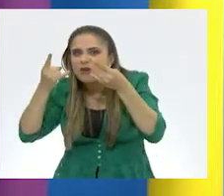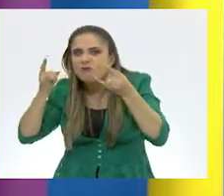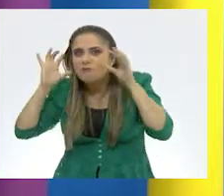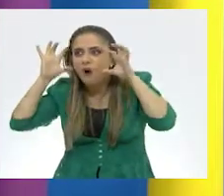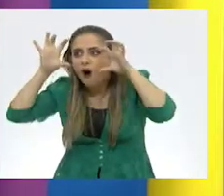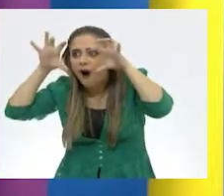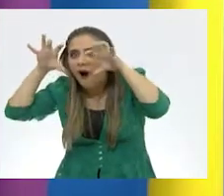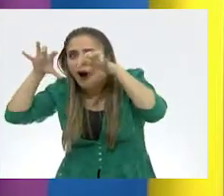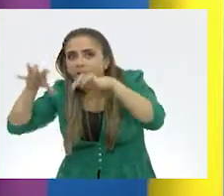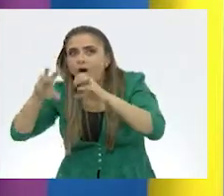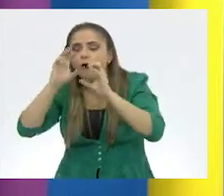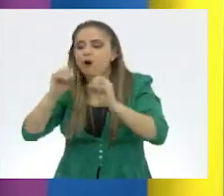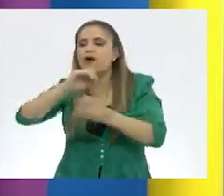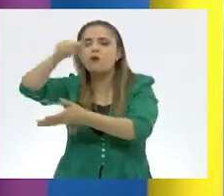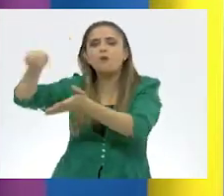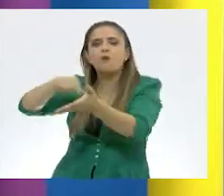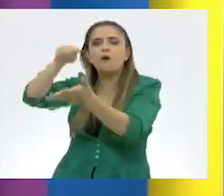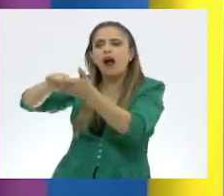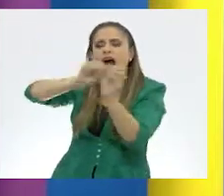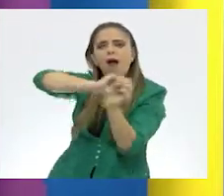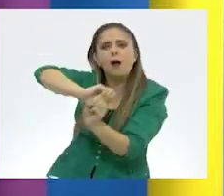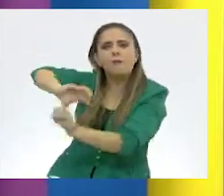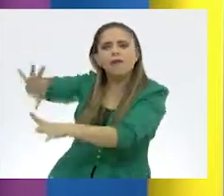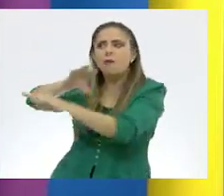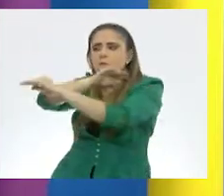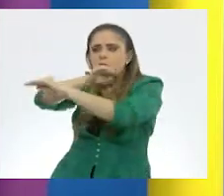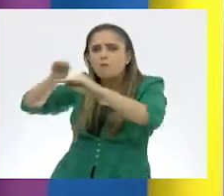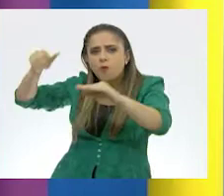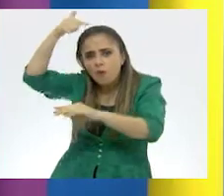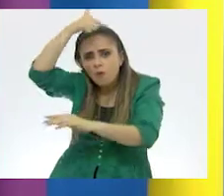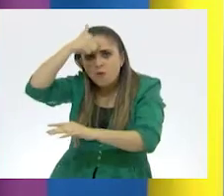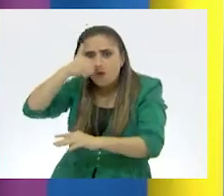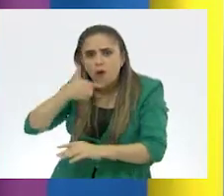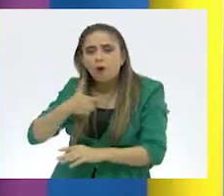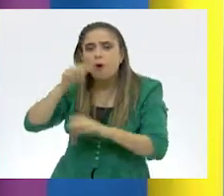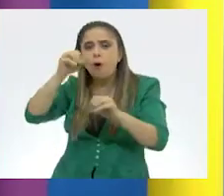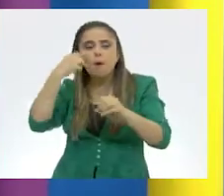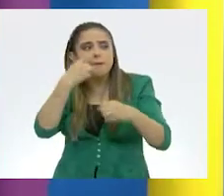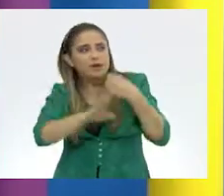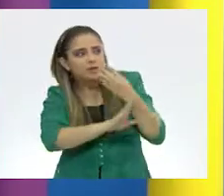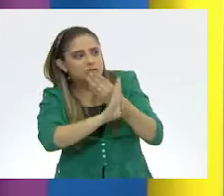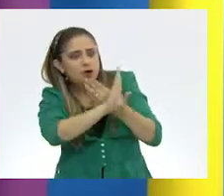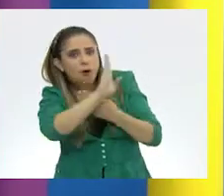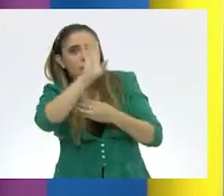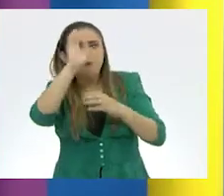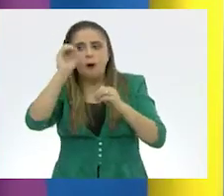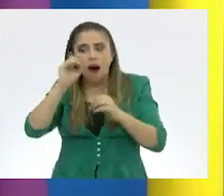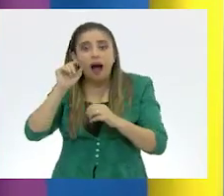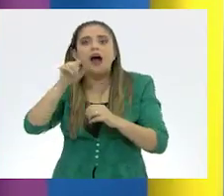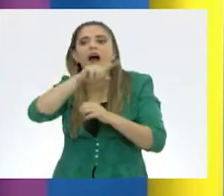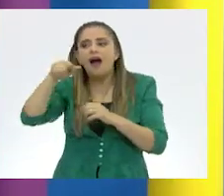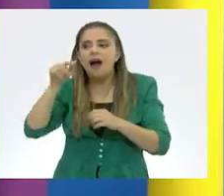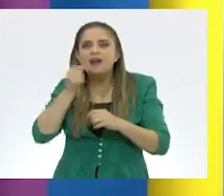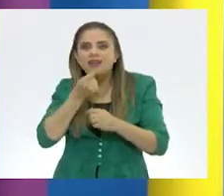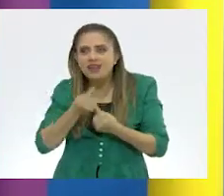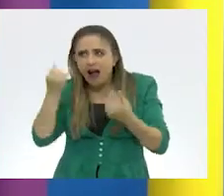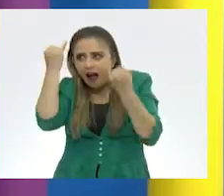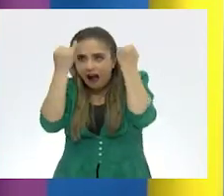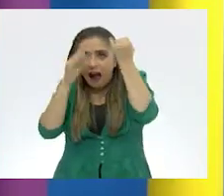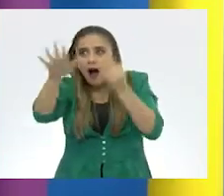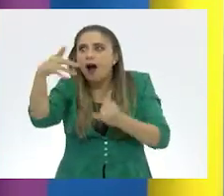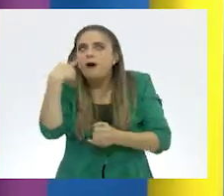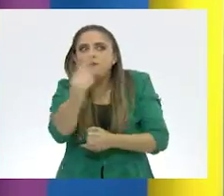lugar abandonado o si se escucha algún ruido o ves una sombra o un reflejo extraño. En un